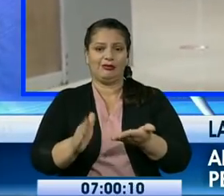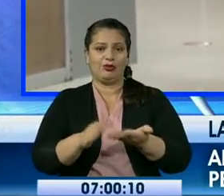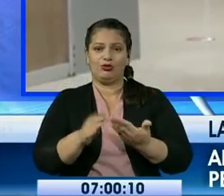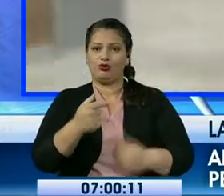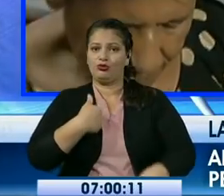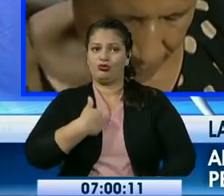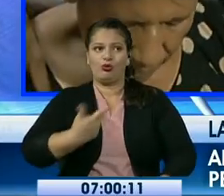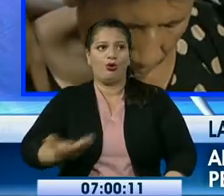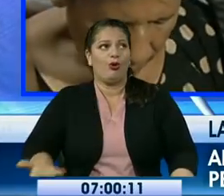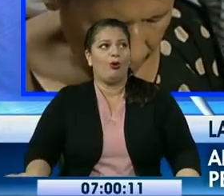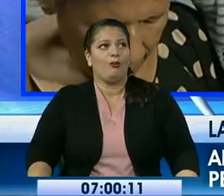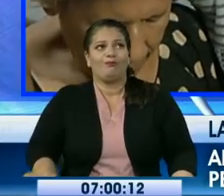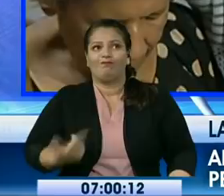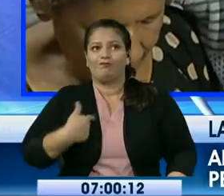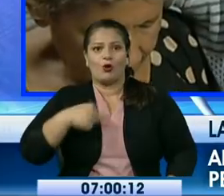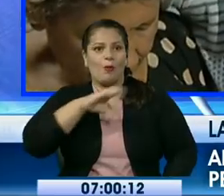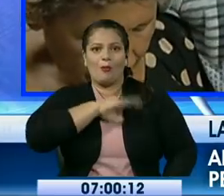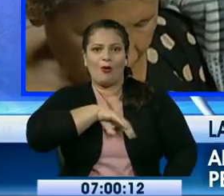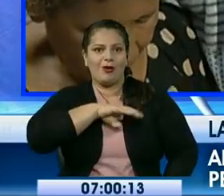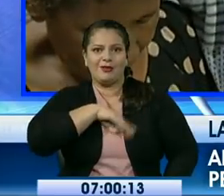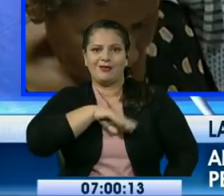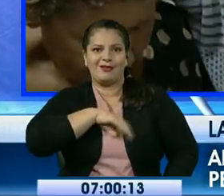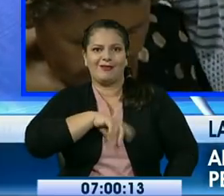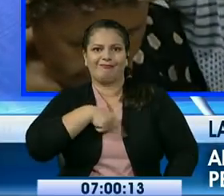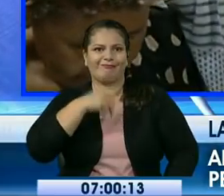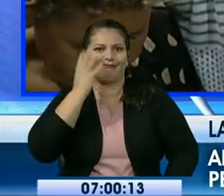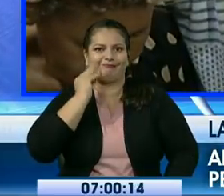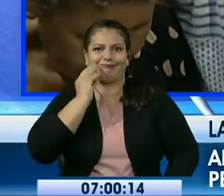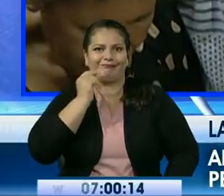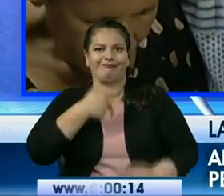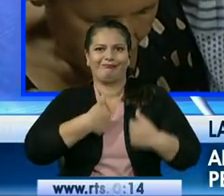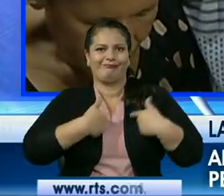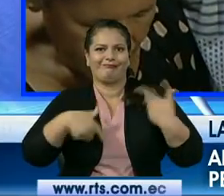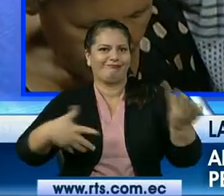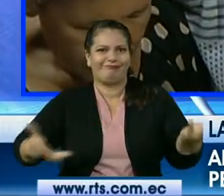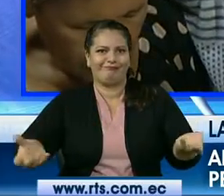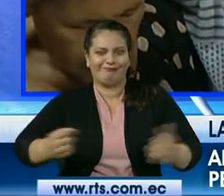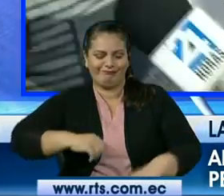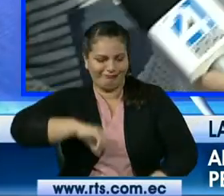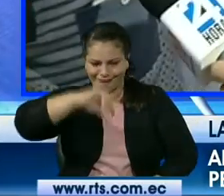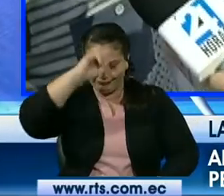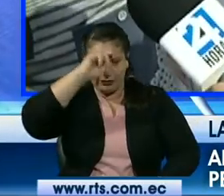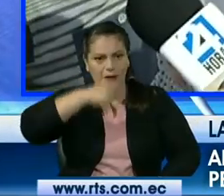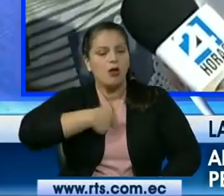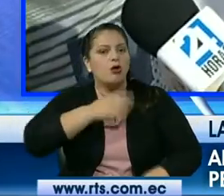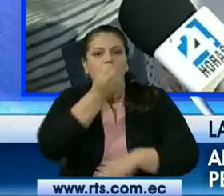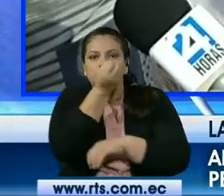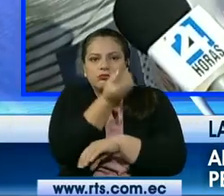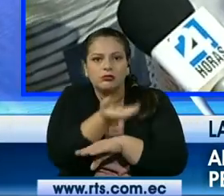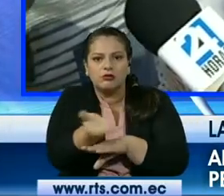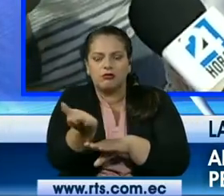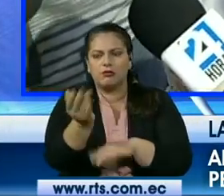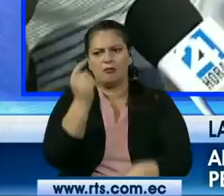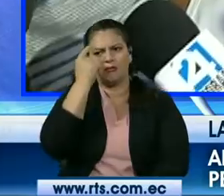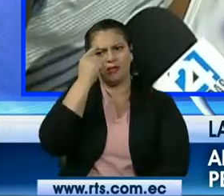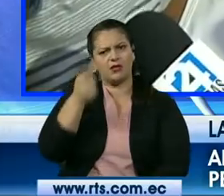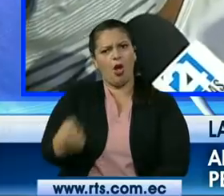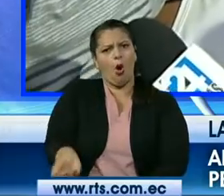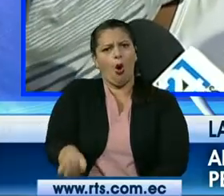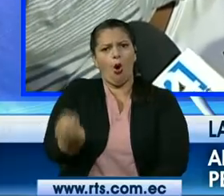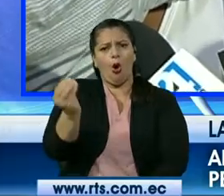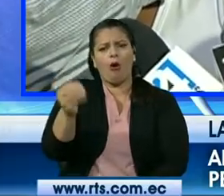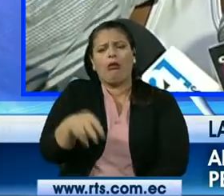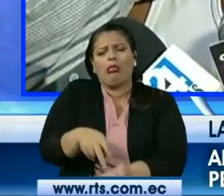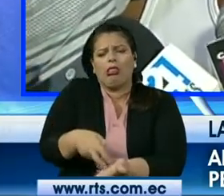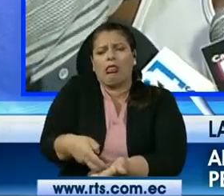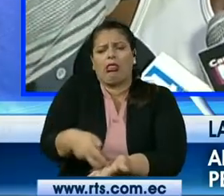empleada judicial. Pero yo creo que hay situaciones y situaciones, ¿verdad? Y en un caso de esta naturaleza, donde la